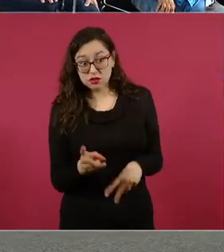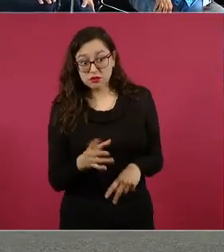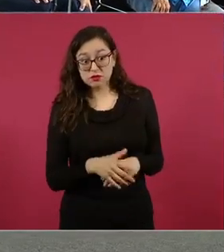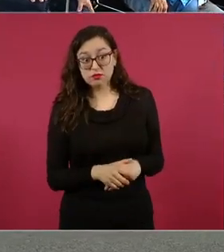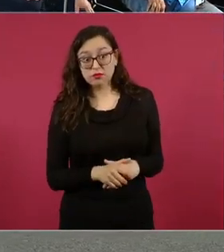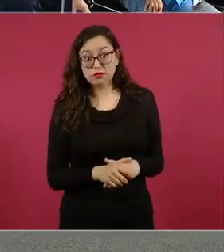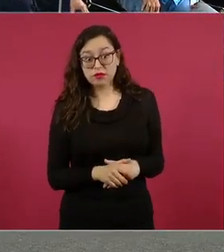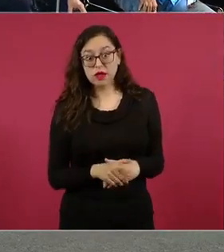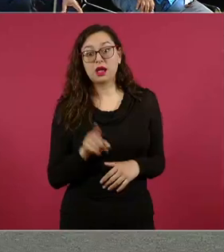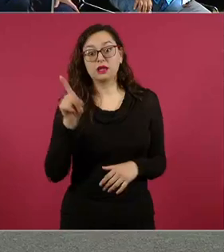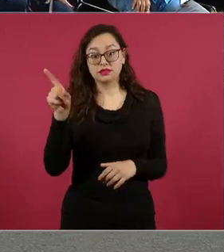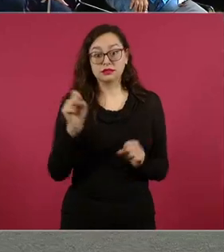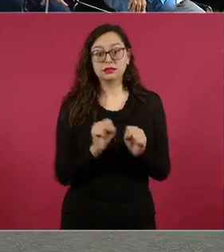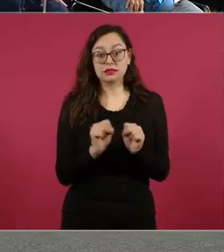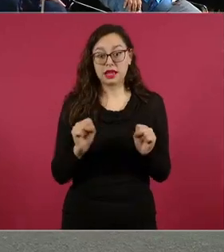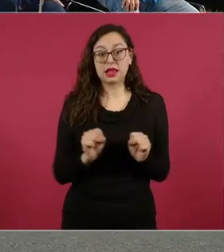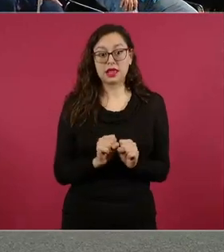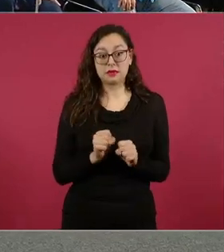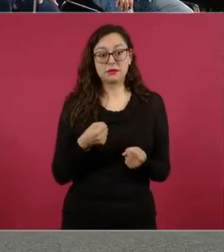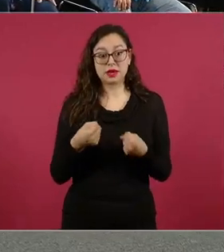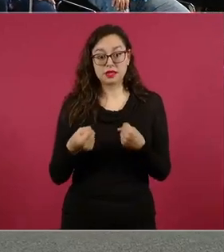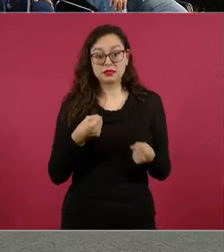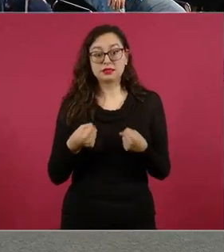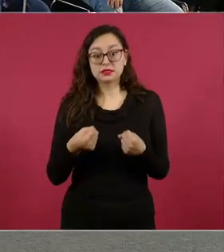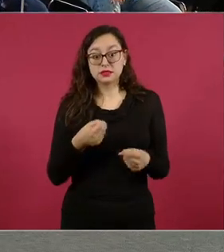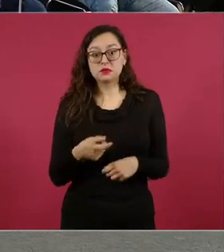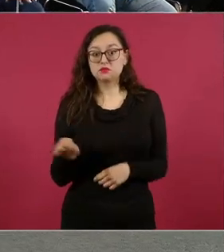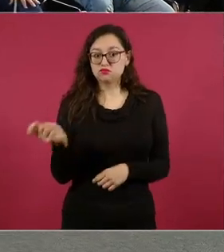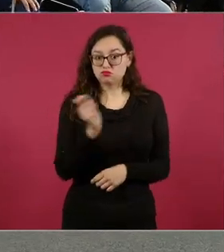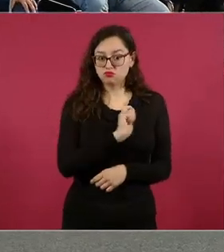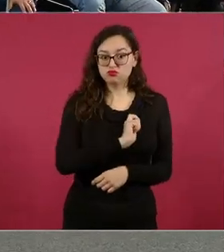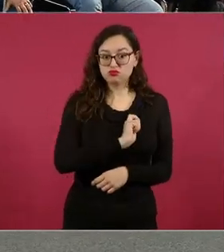La sala de prensa, una profesional.